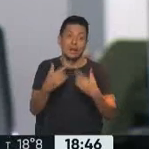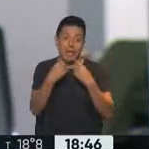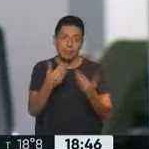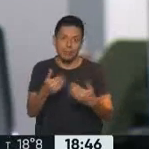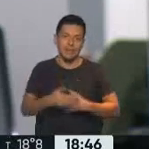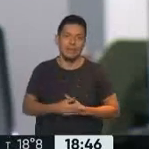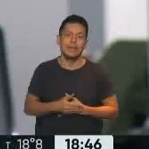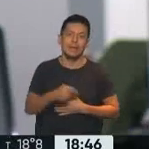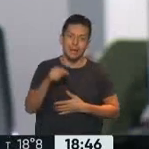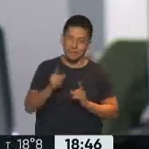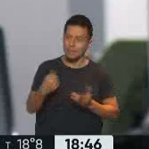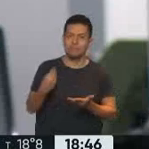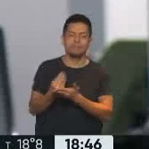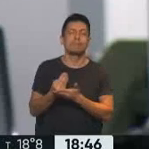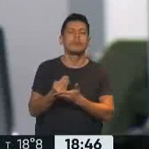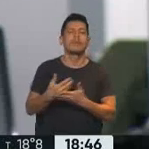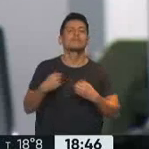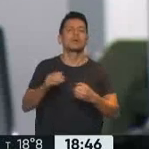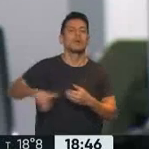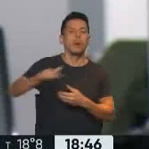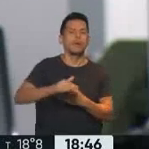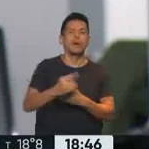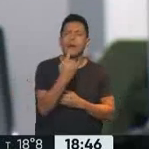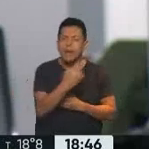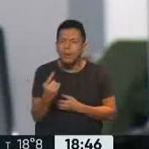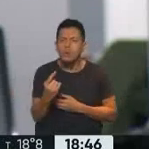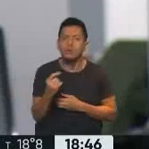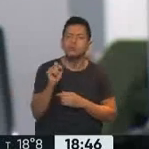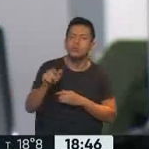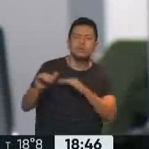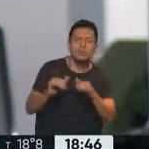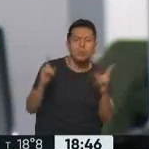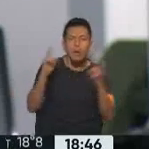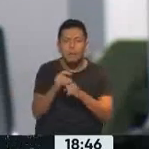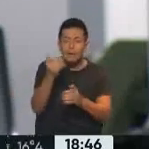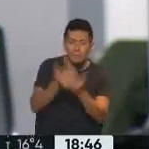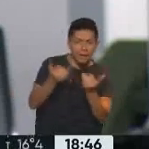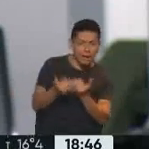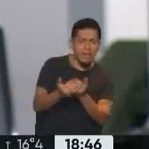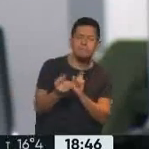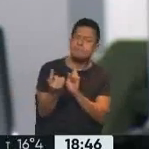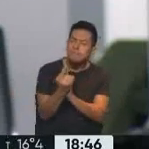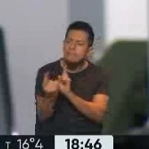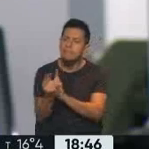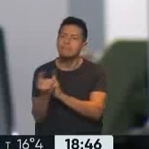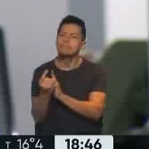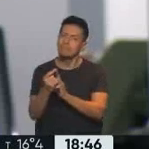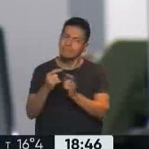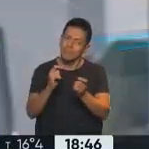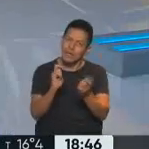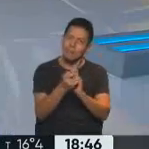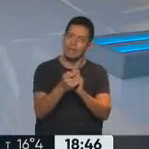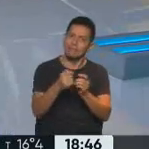Ahí vamos a estar también las Defensorías del Pueblo atendiendo caso por caso, donde aparezcan estos errores, estas problemáticas, para que se puedan corregir